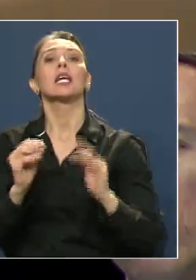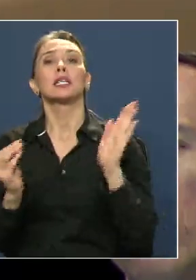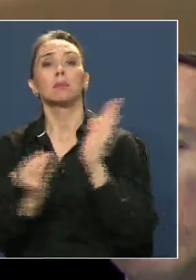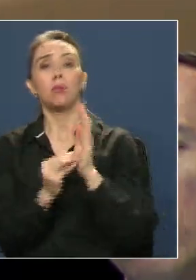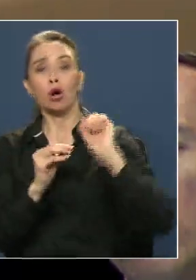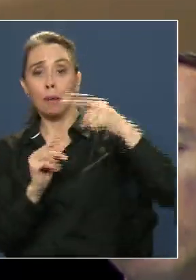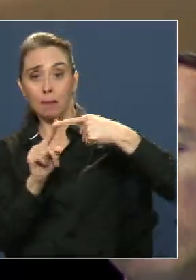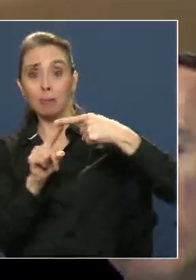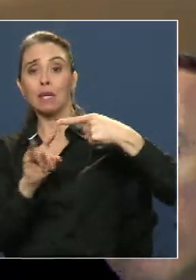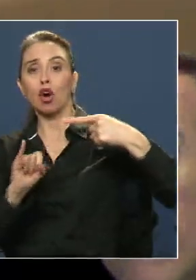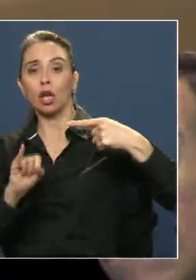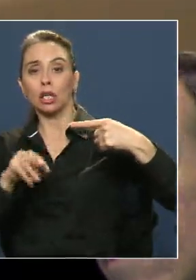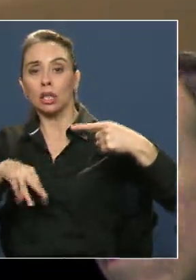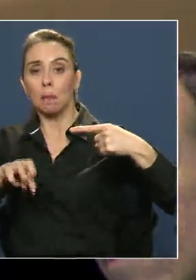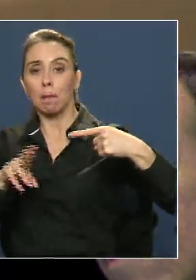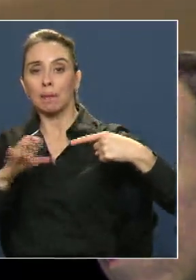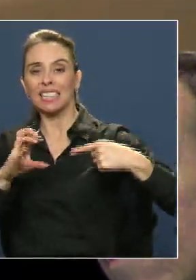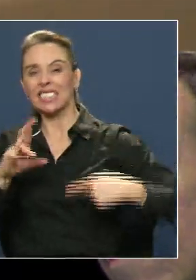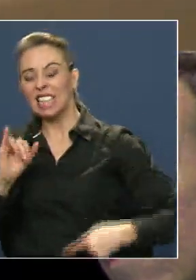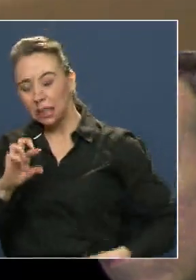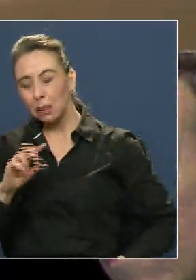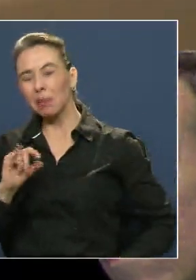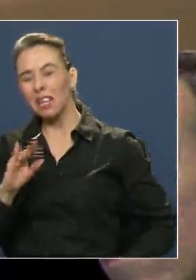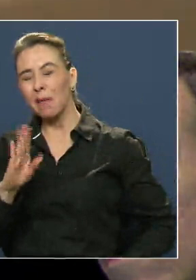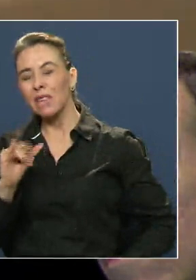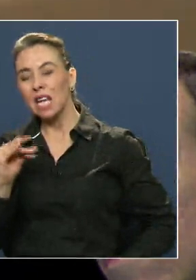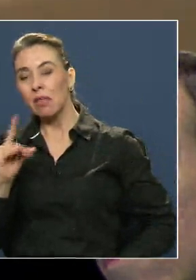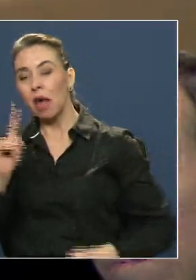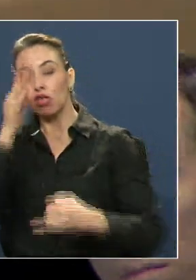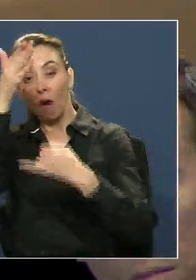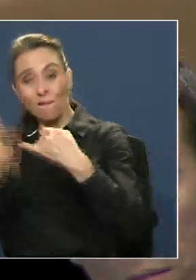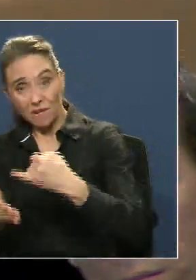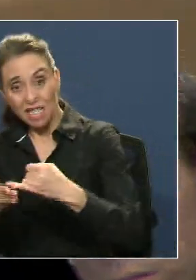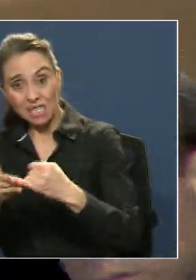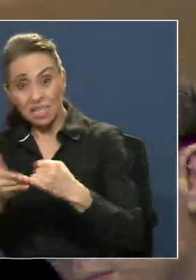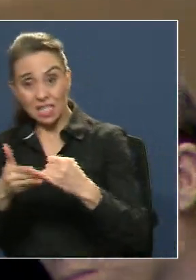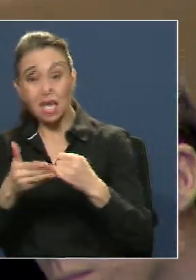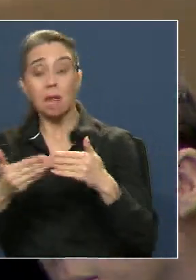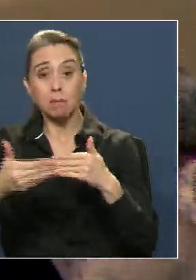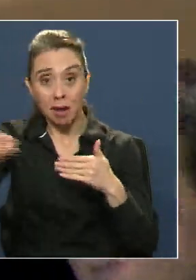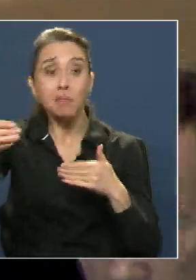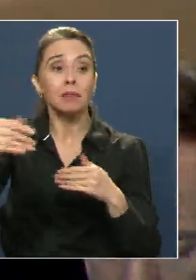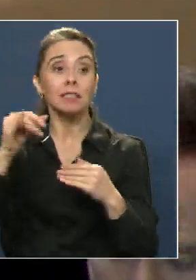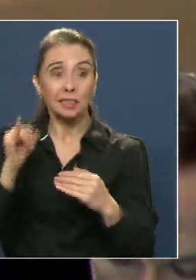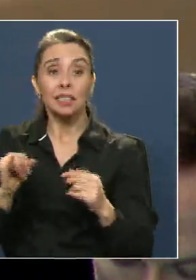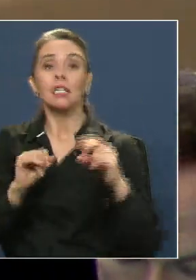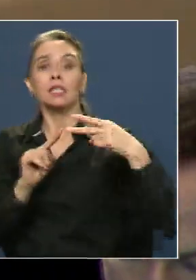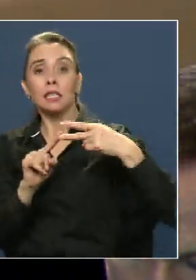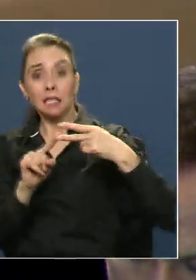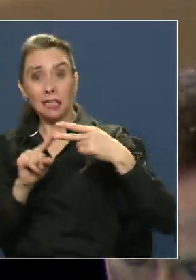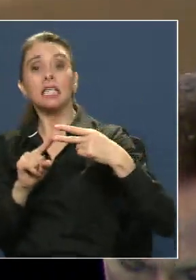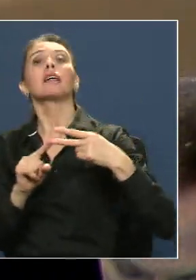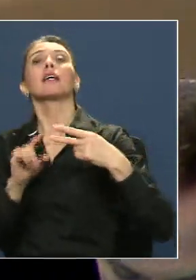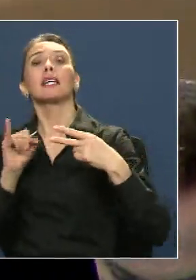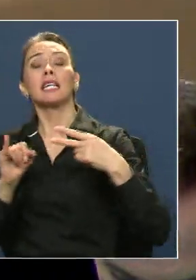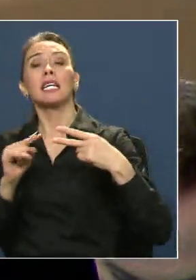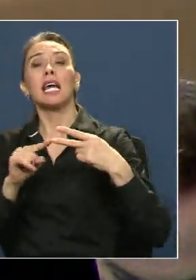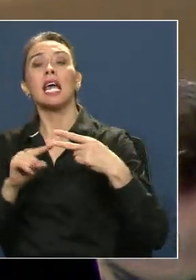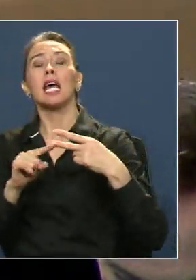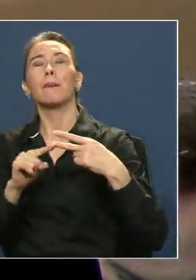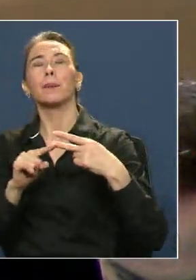quiere debatir respecto de la retroactividad, se estudie una reforma constitucional y debatamos esa reforma